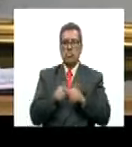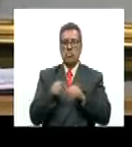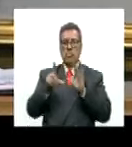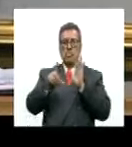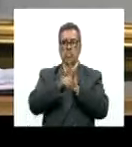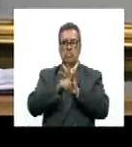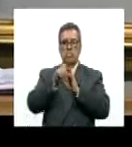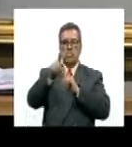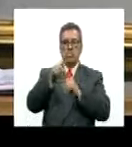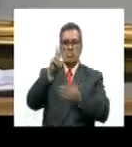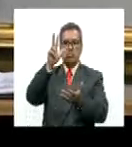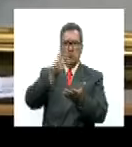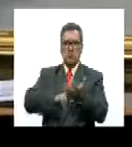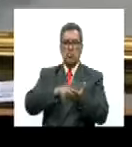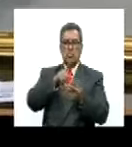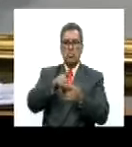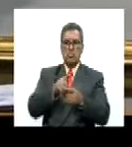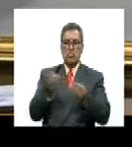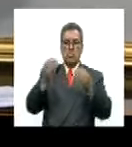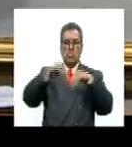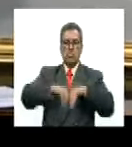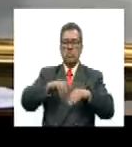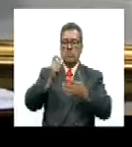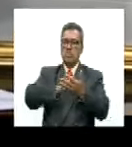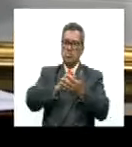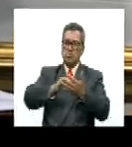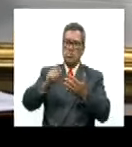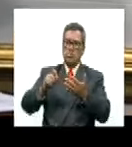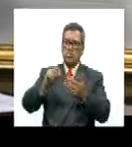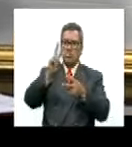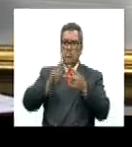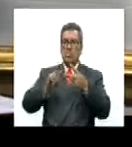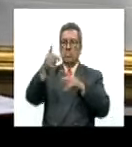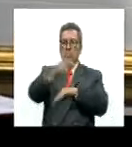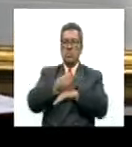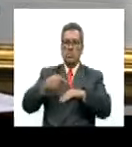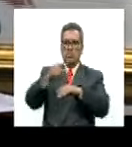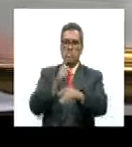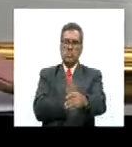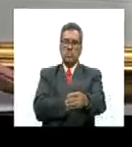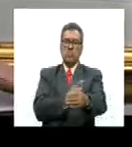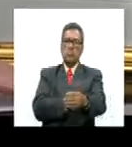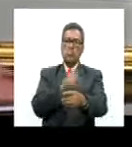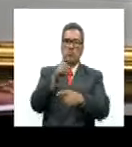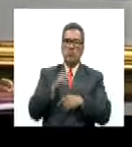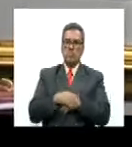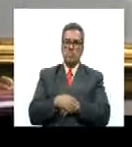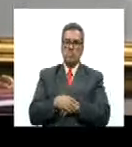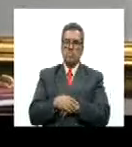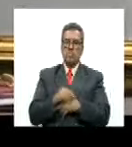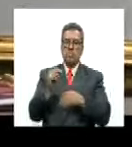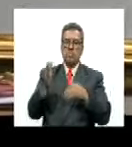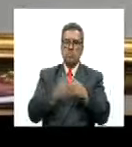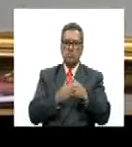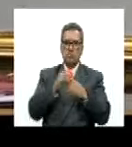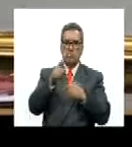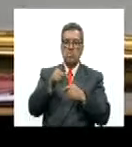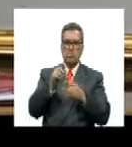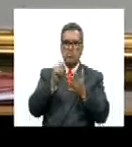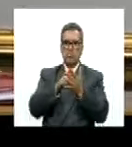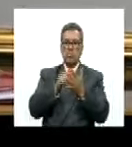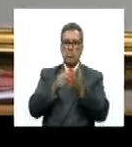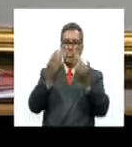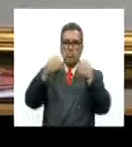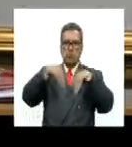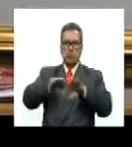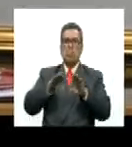ley aprobatoria del acuerdo firmado entre ambos gobiernos hermanos y se cierra este punto.